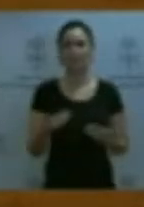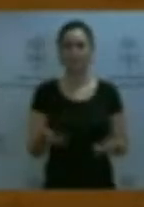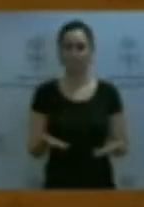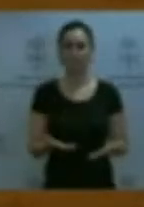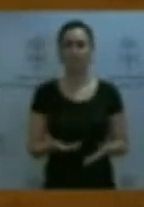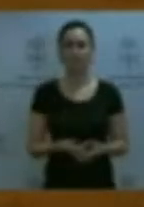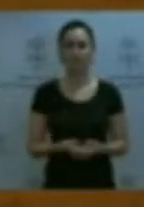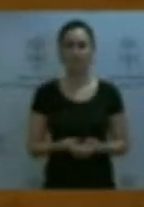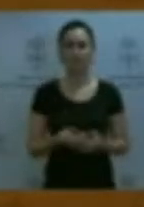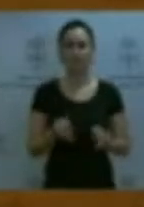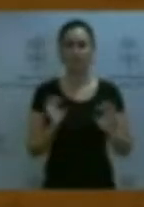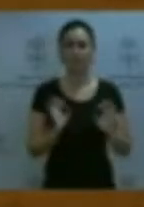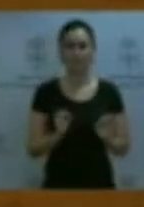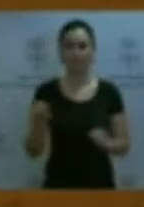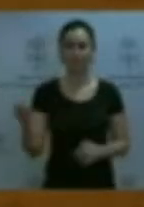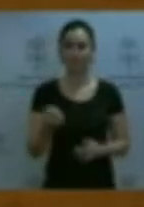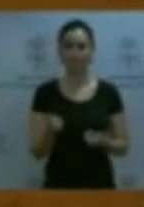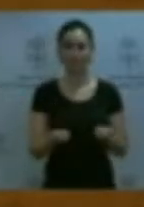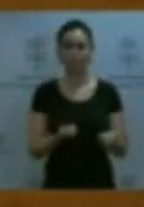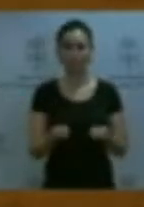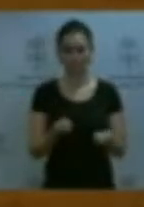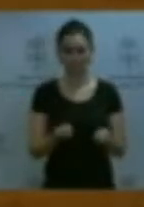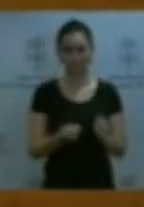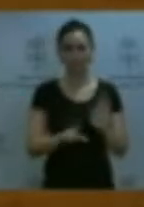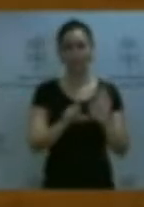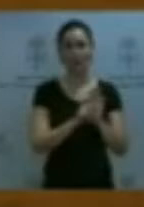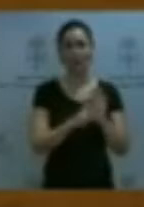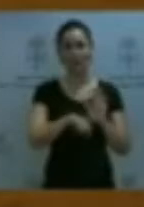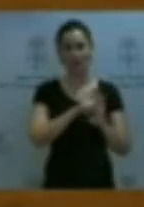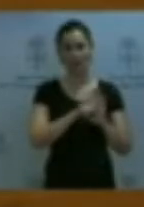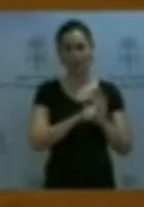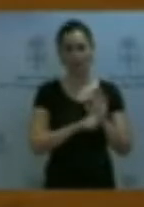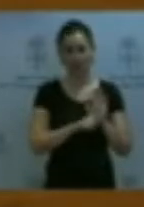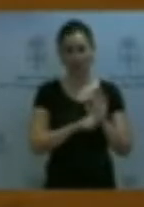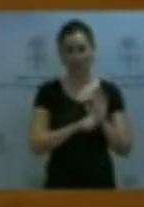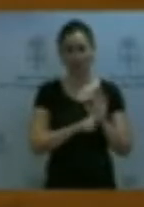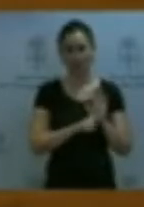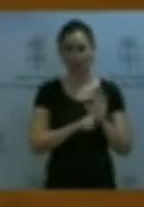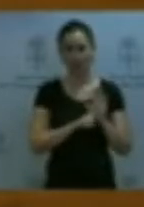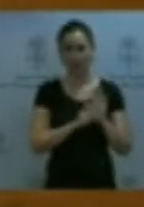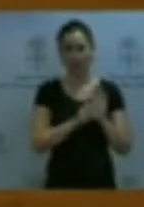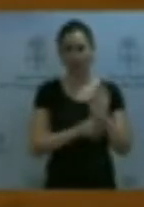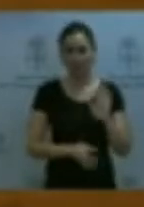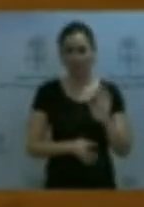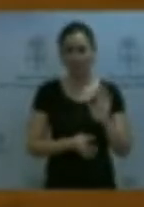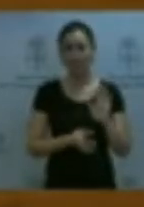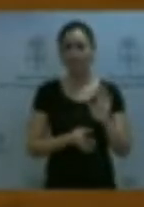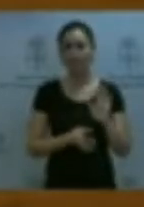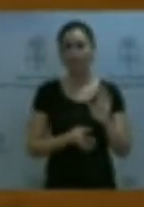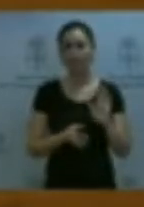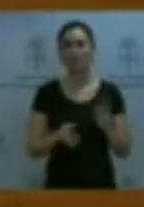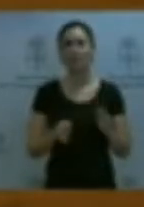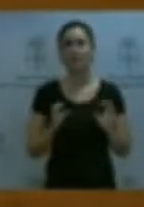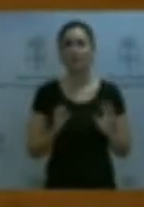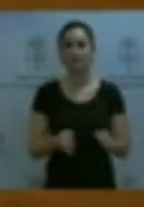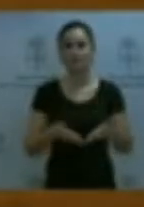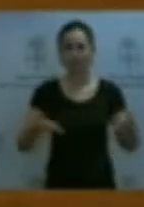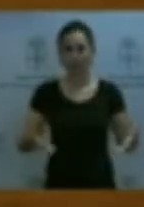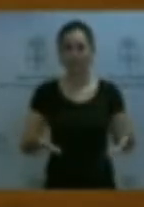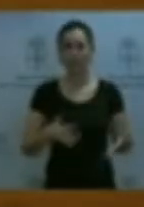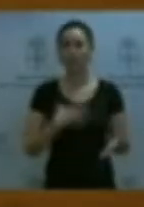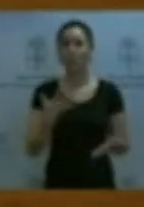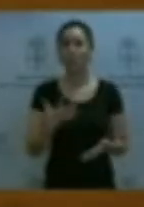la nueva ley con carácter abierto, pero también con carácter amplio, la posibilidad de acogerse al